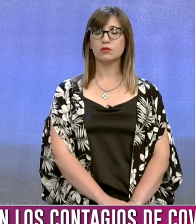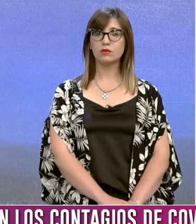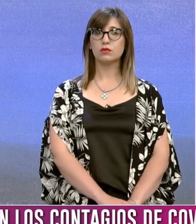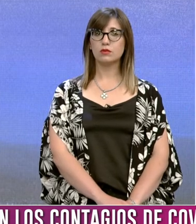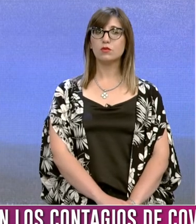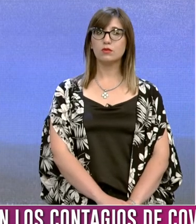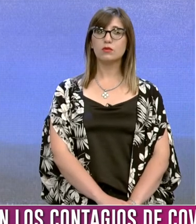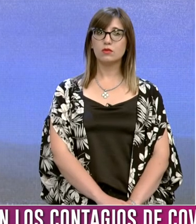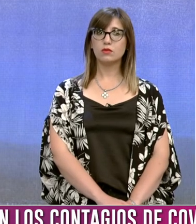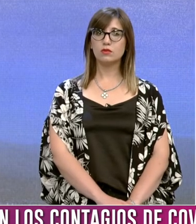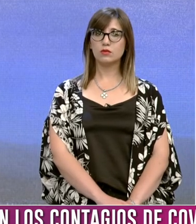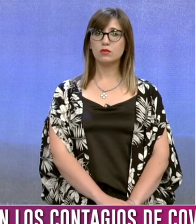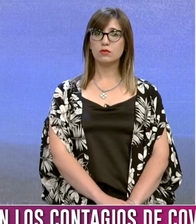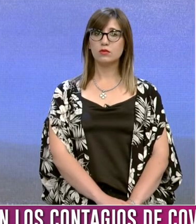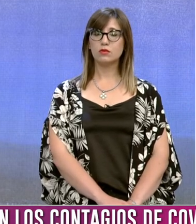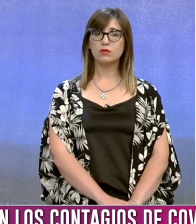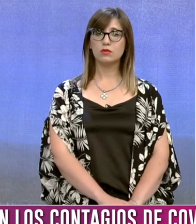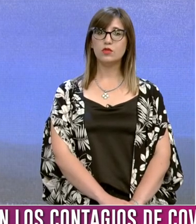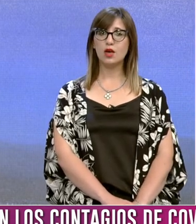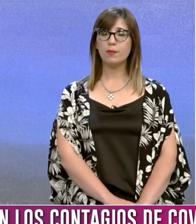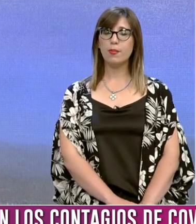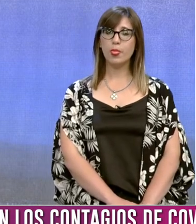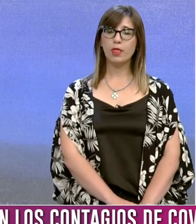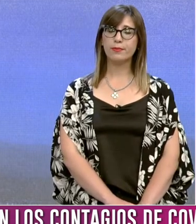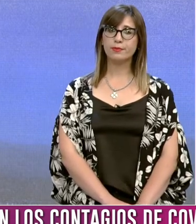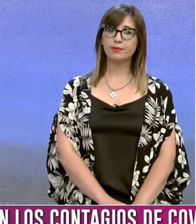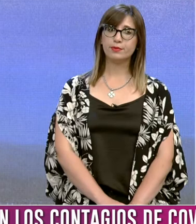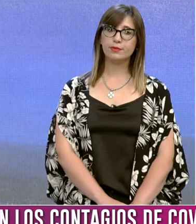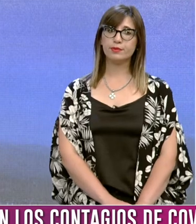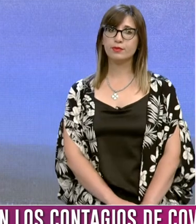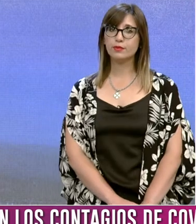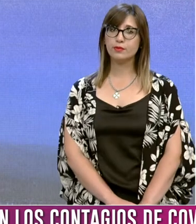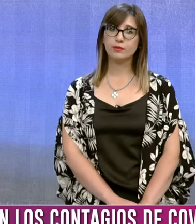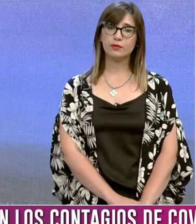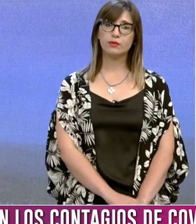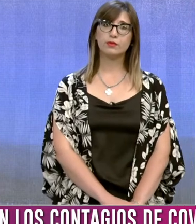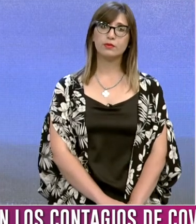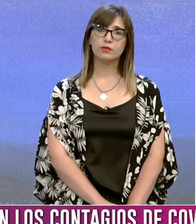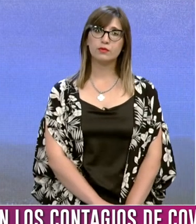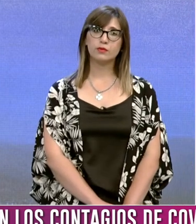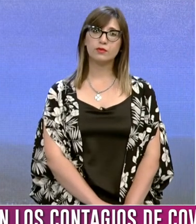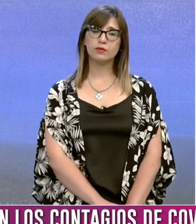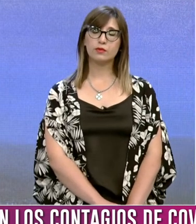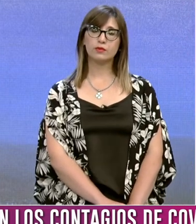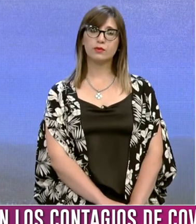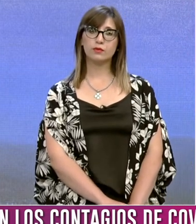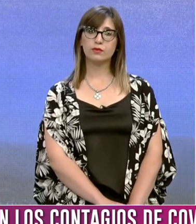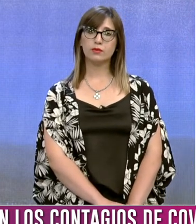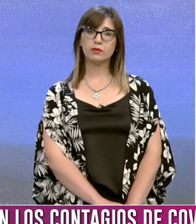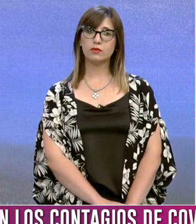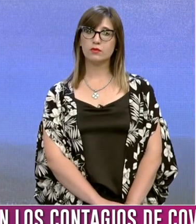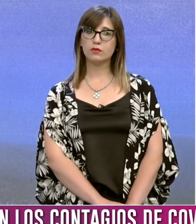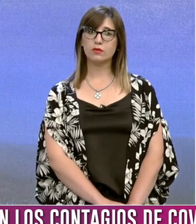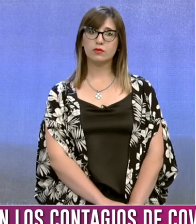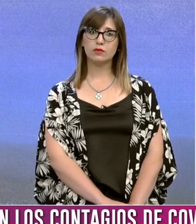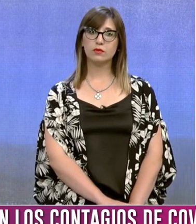están creciendo, si bien todavía no es un número alarmante, pero sí, ya hay pacientes en terapia intensiva que están internados. Tienen la particularidad